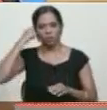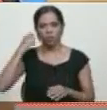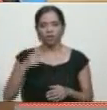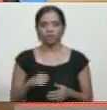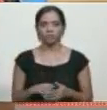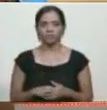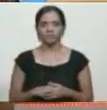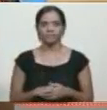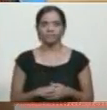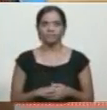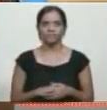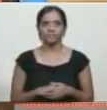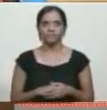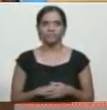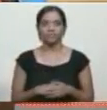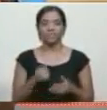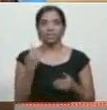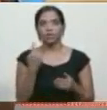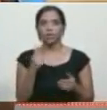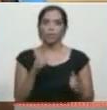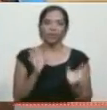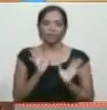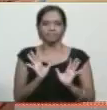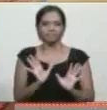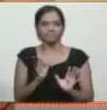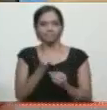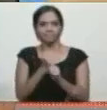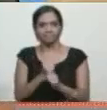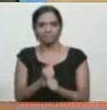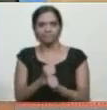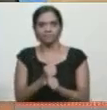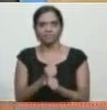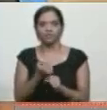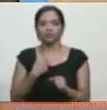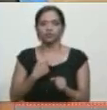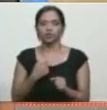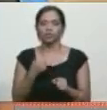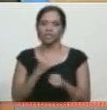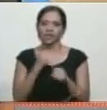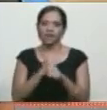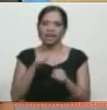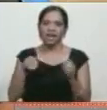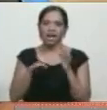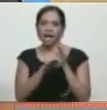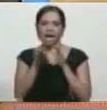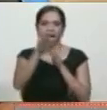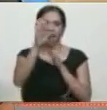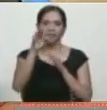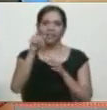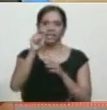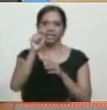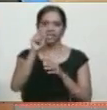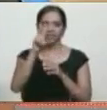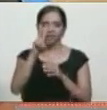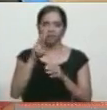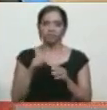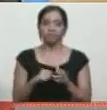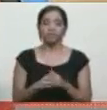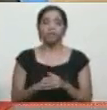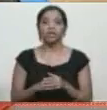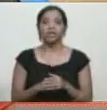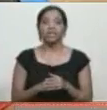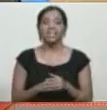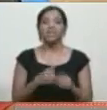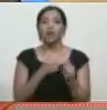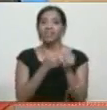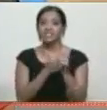¿Ves? Y uno por, bueno, estaba en Ávila TV. Él te chapeó con eso. Claro. Y los asistentes de él me chapearon